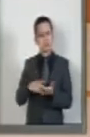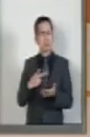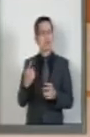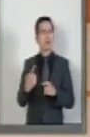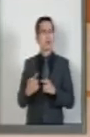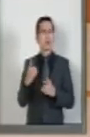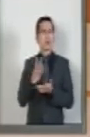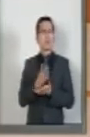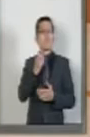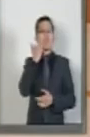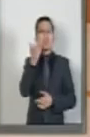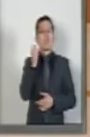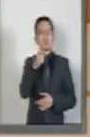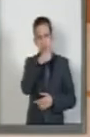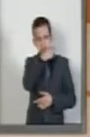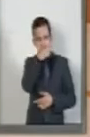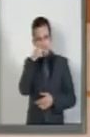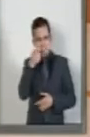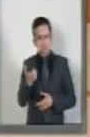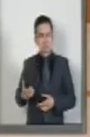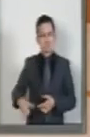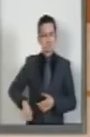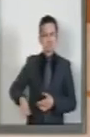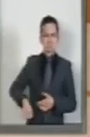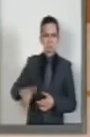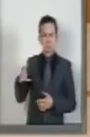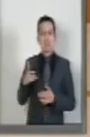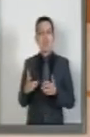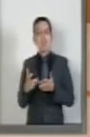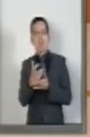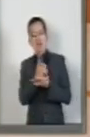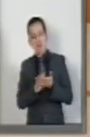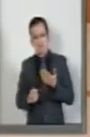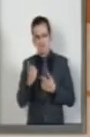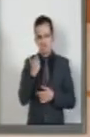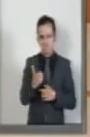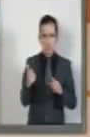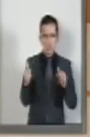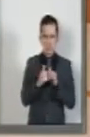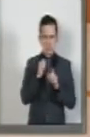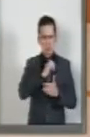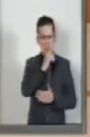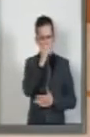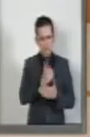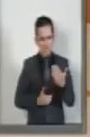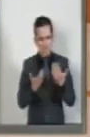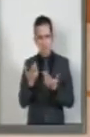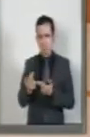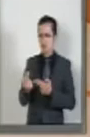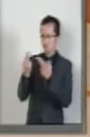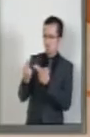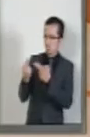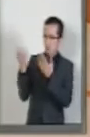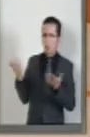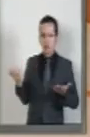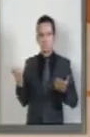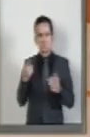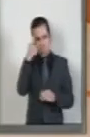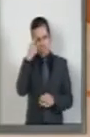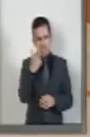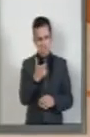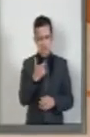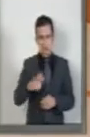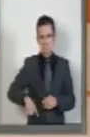una ganancia inusitada, contratos y negocios que llevan al quebranto de las finanzas públicas. El